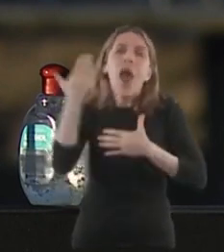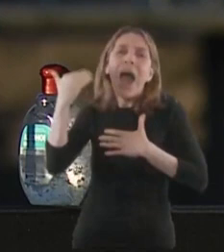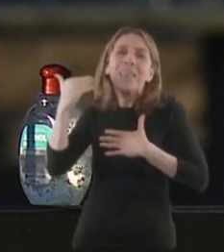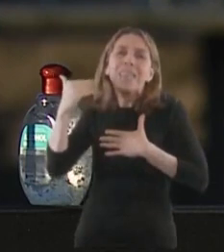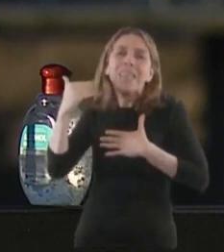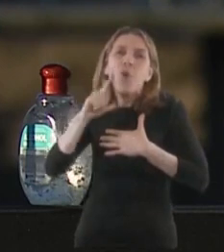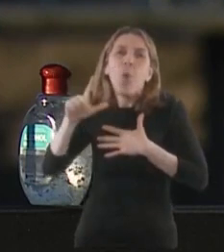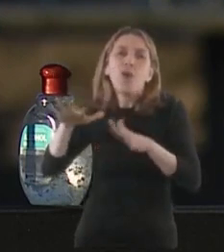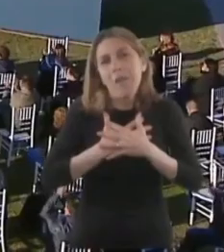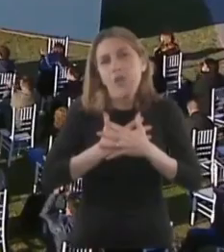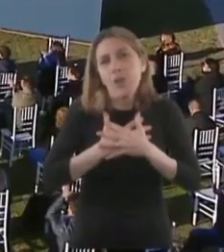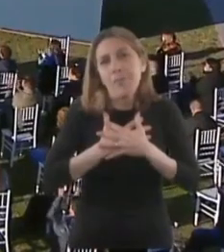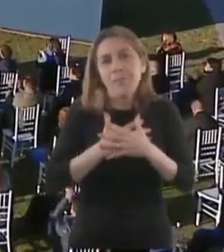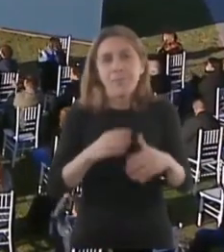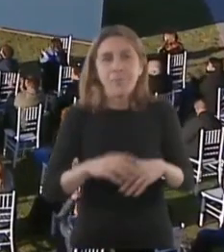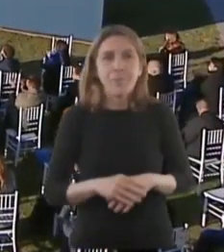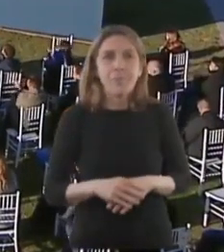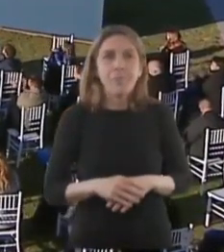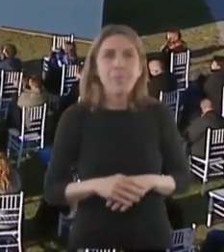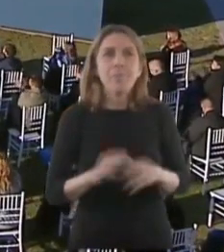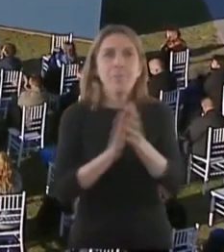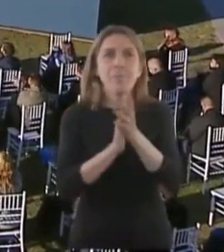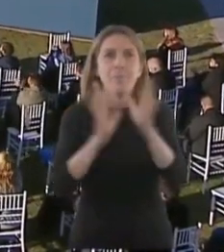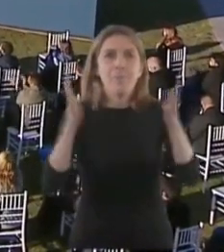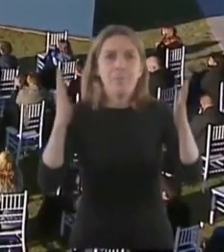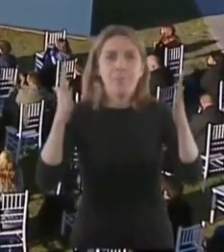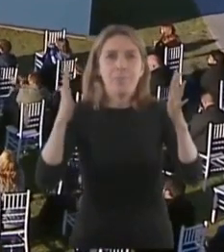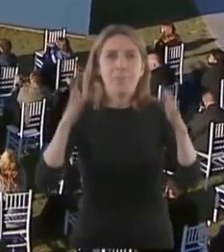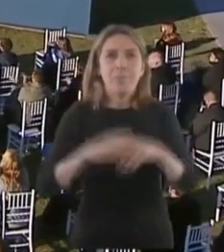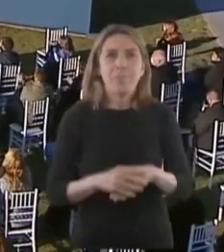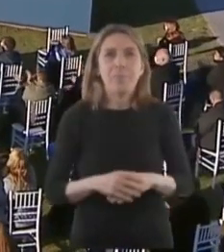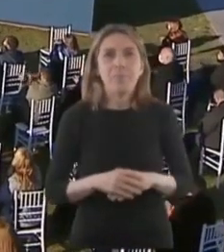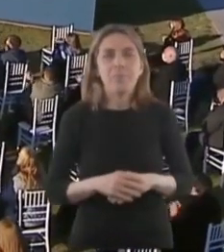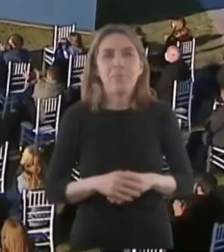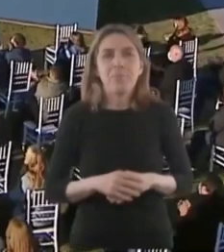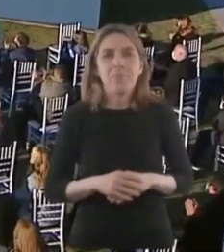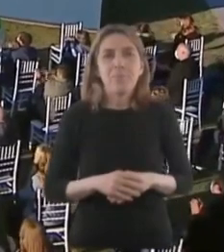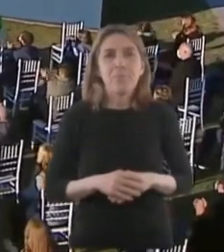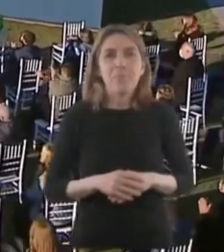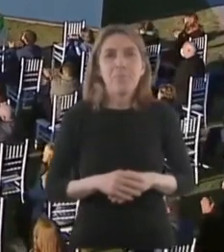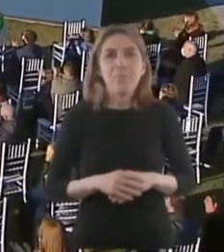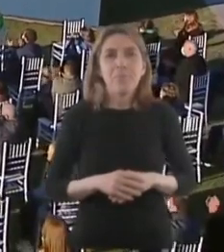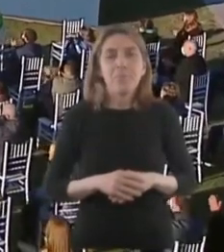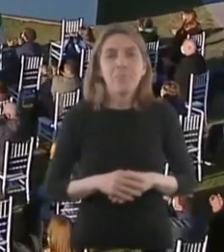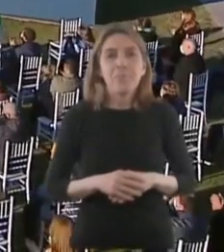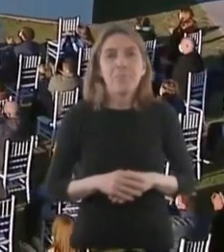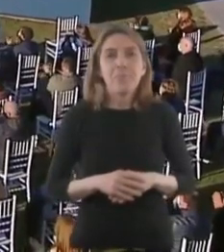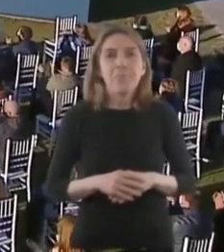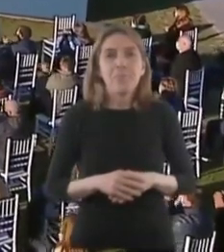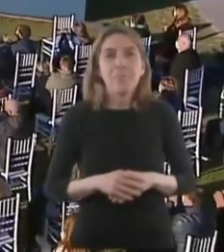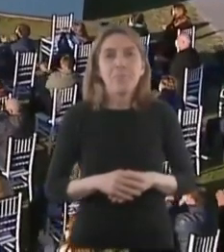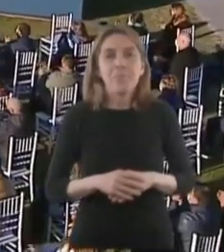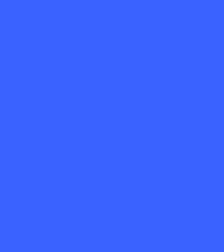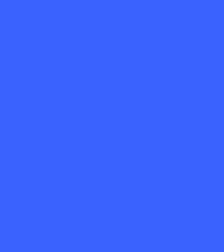no va a volver a ocurrir el jefe de gabinete santiago cafiero también admitió que se cometió un error con esa celebración